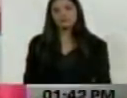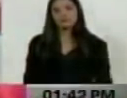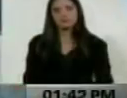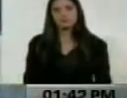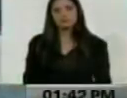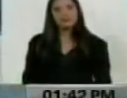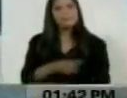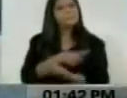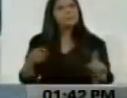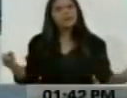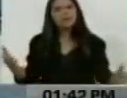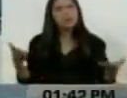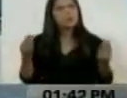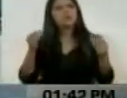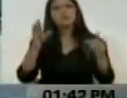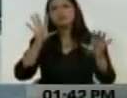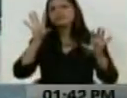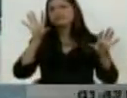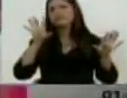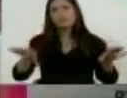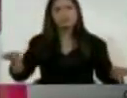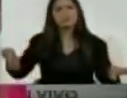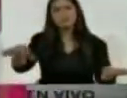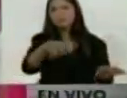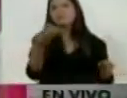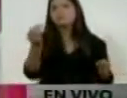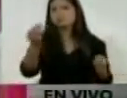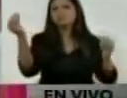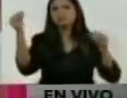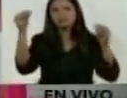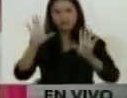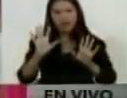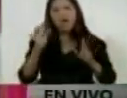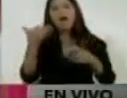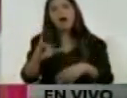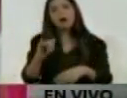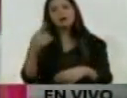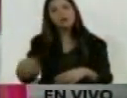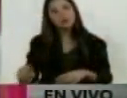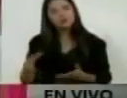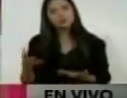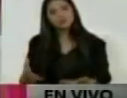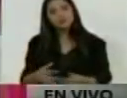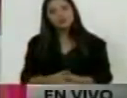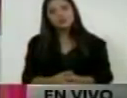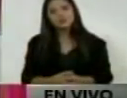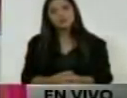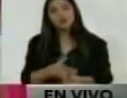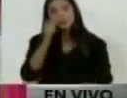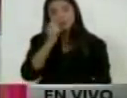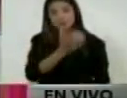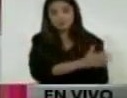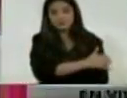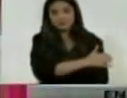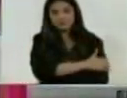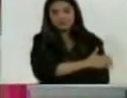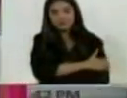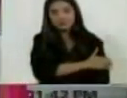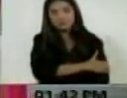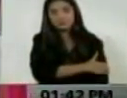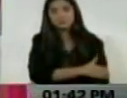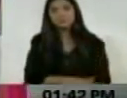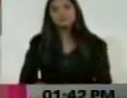Pero ocurrió en muchos lugares más. Hay un pregón de la oligarquía de